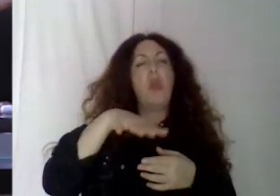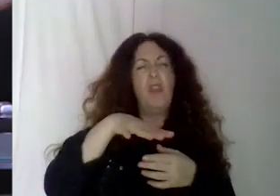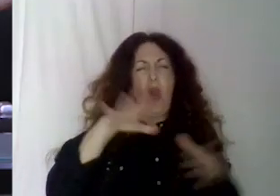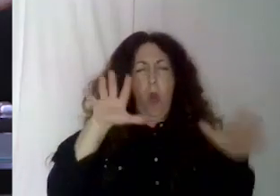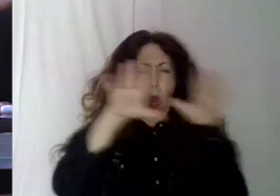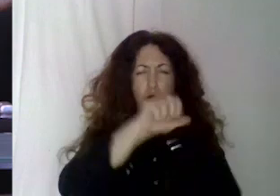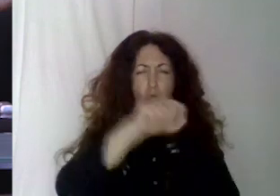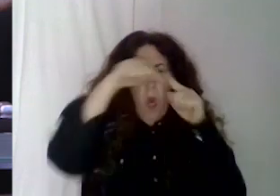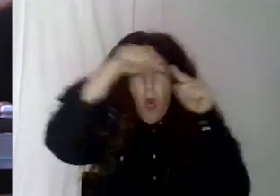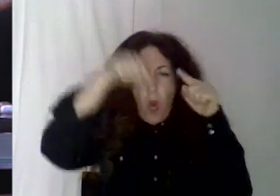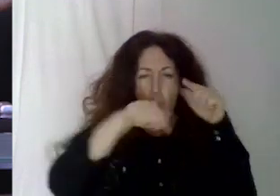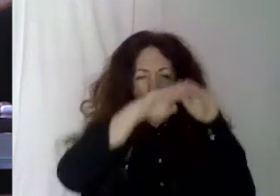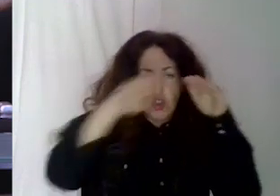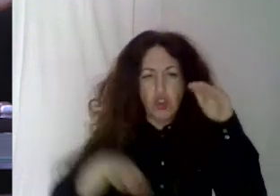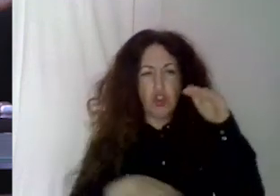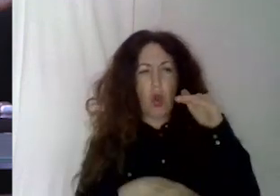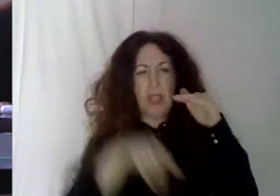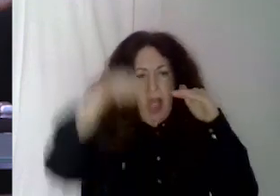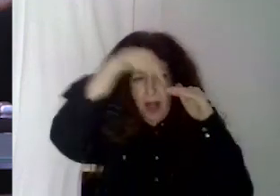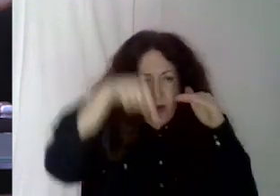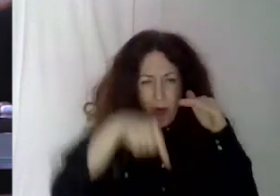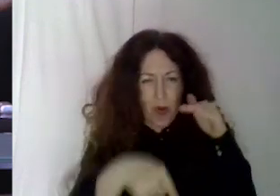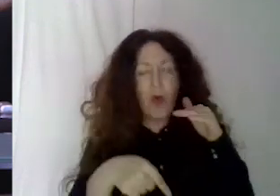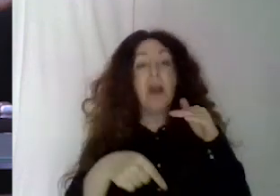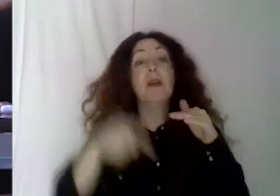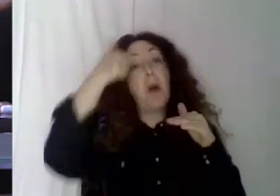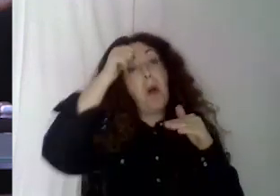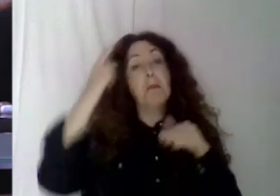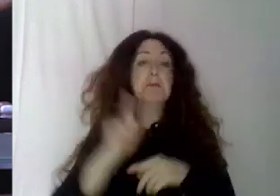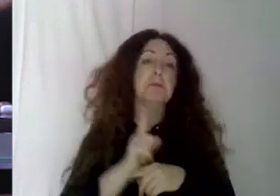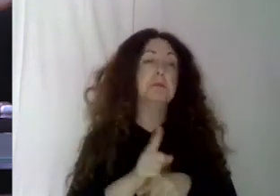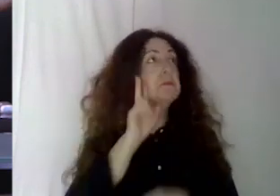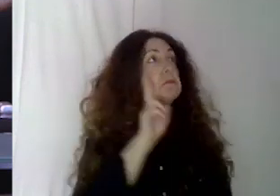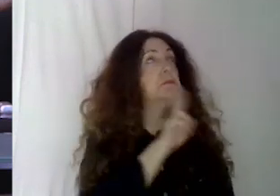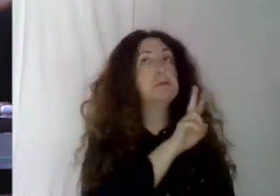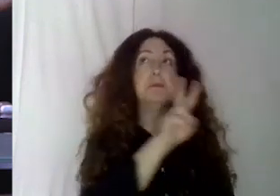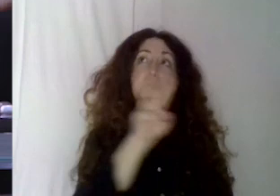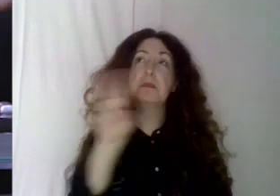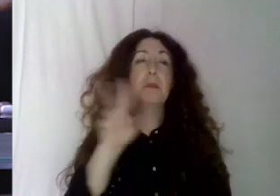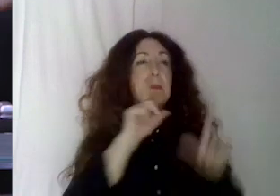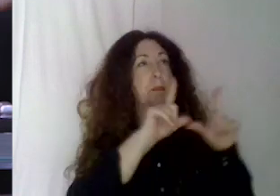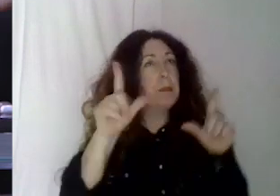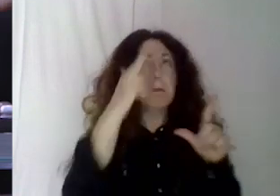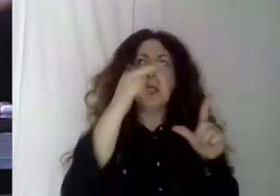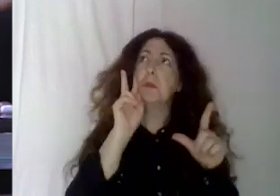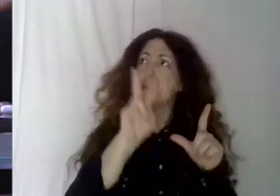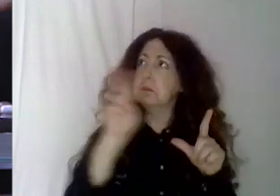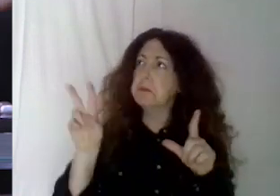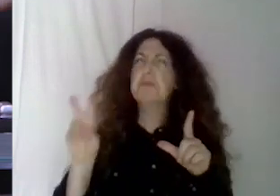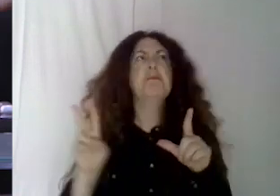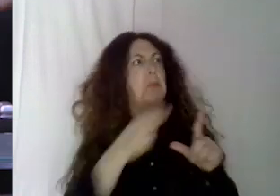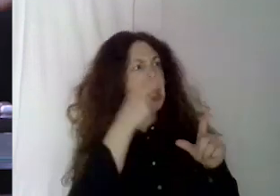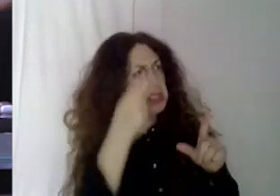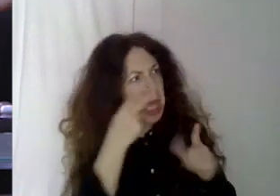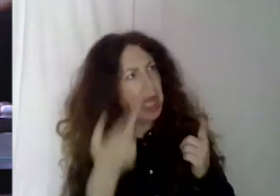Monte, le interesa todo muchísimo y tal, dice, pero quiero ese cuadro. Y entonces Caravaggio le dice, no, ese es el único que no está en venta.